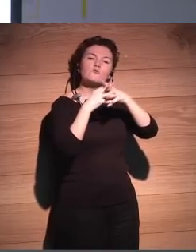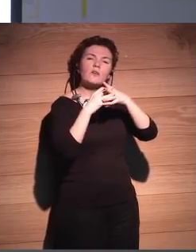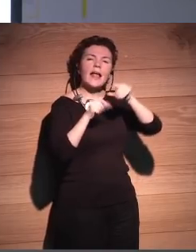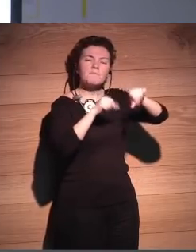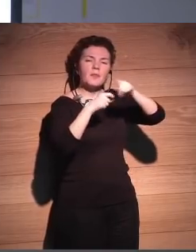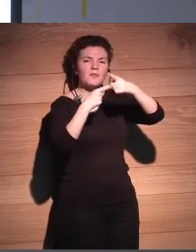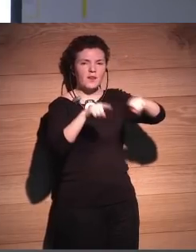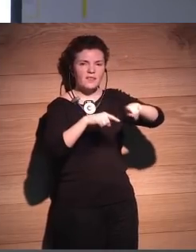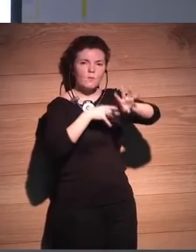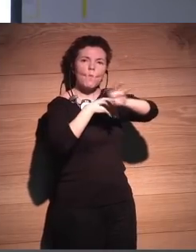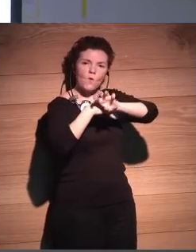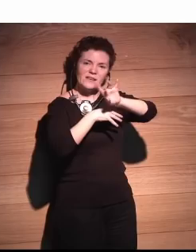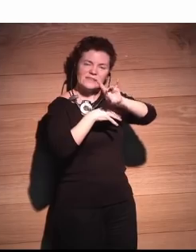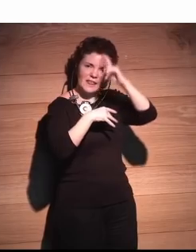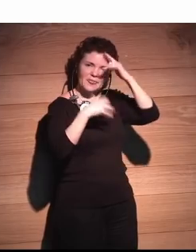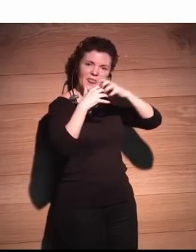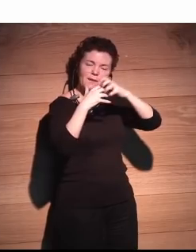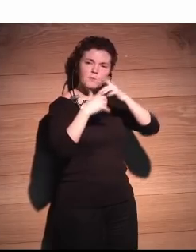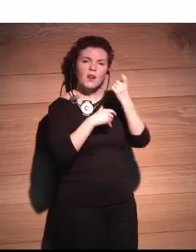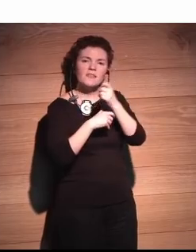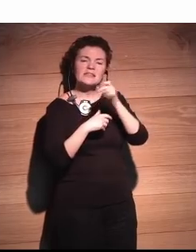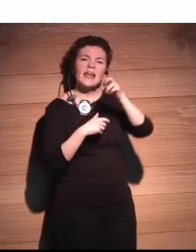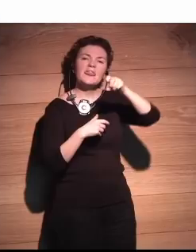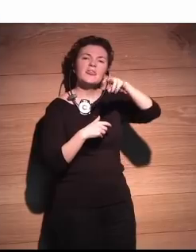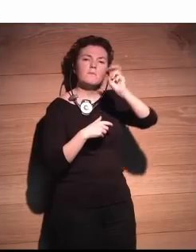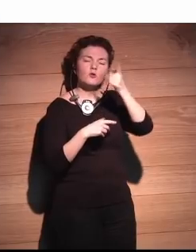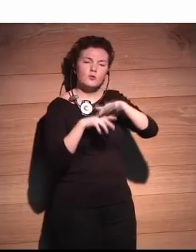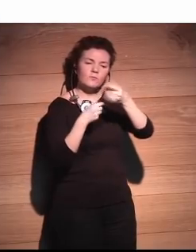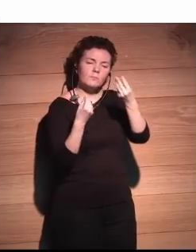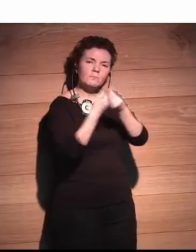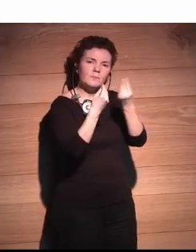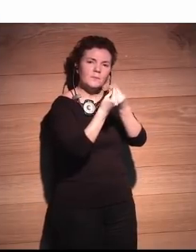pero necesita esta enzima para funcionar.